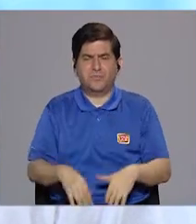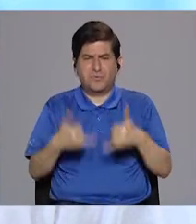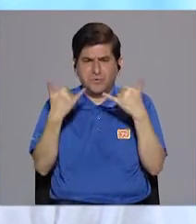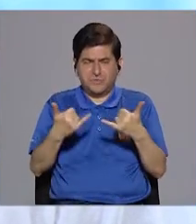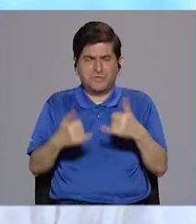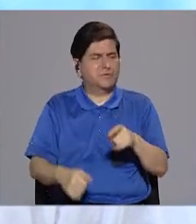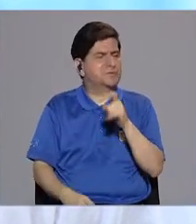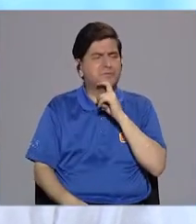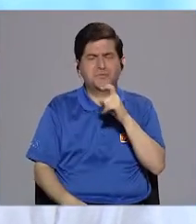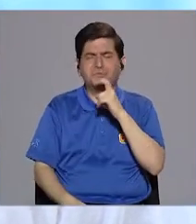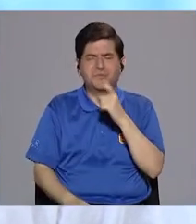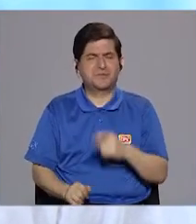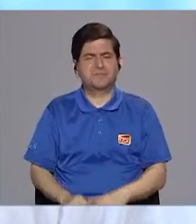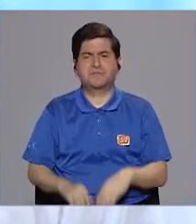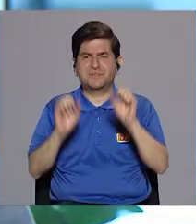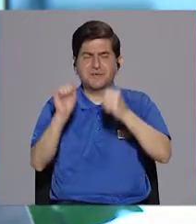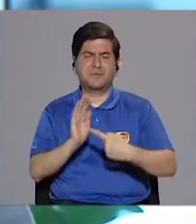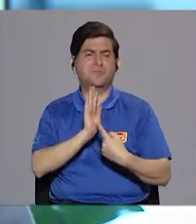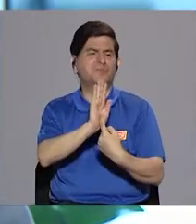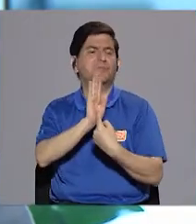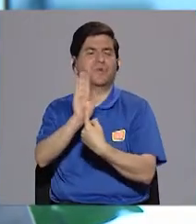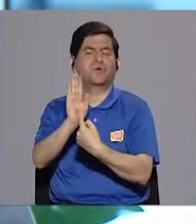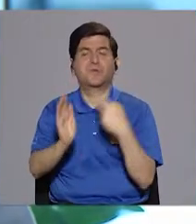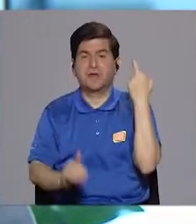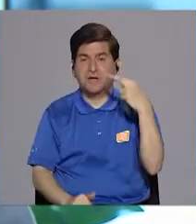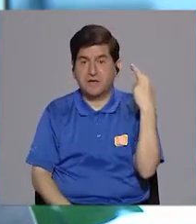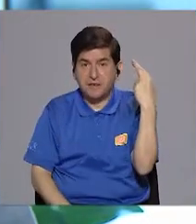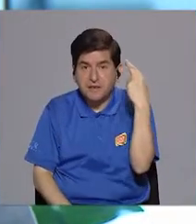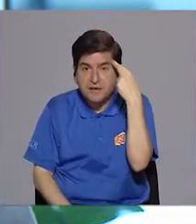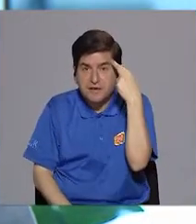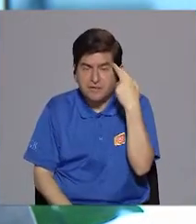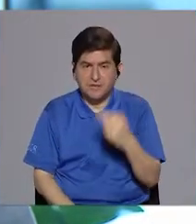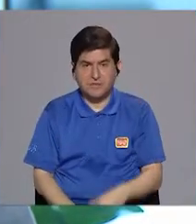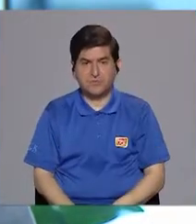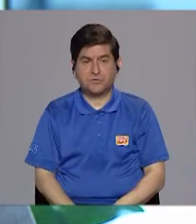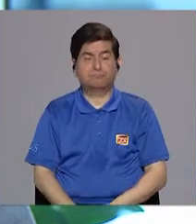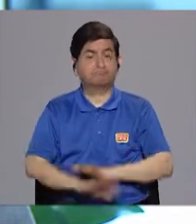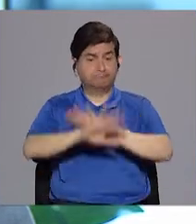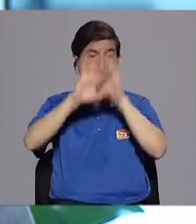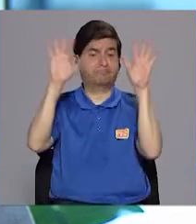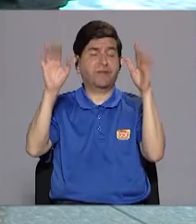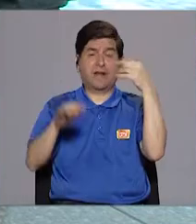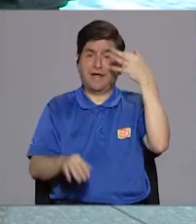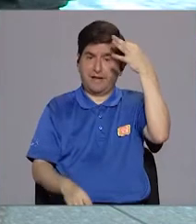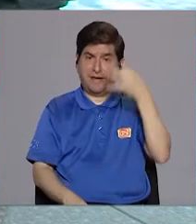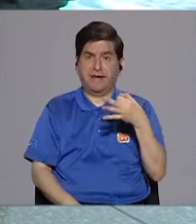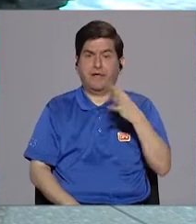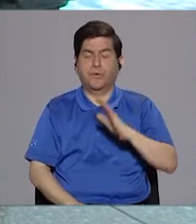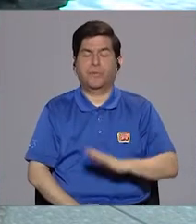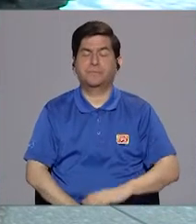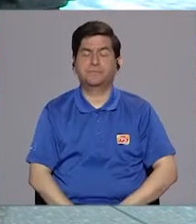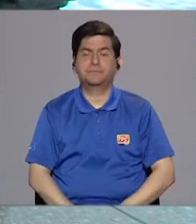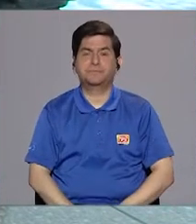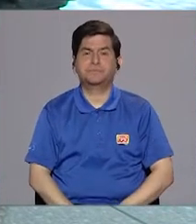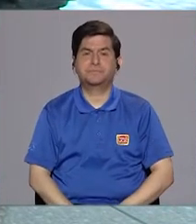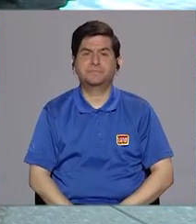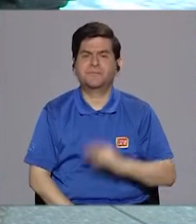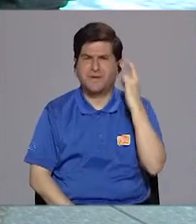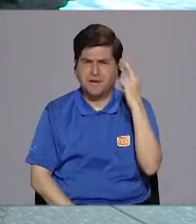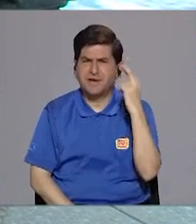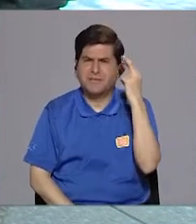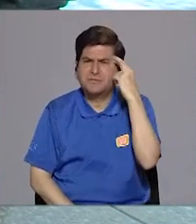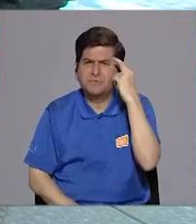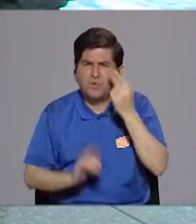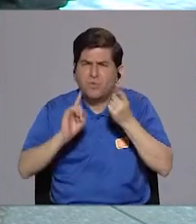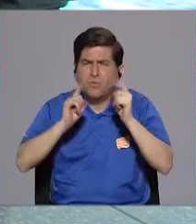dificultad de darse a conocer. Y creo que tiene una razón muy clara, creo yo, y la razón